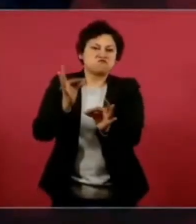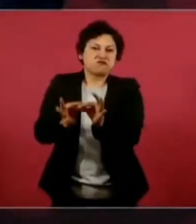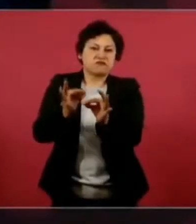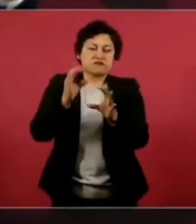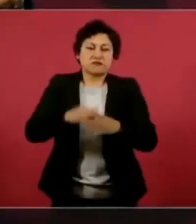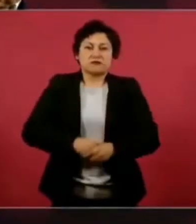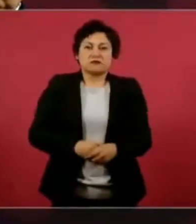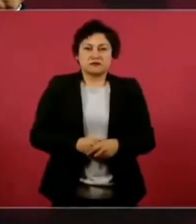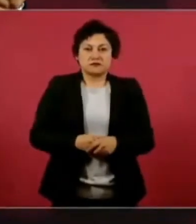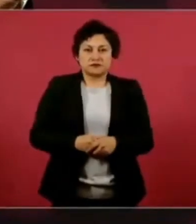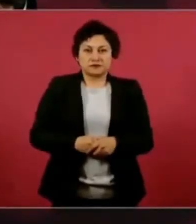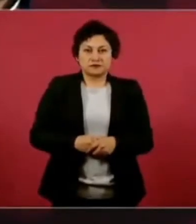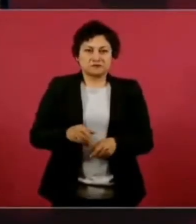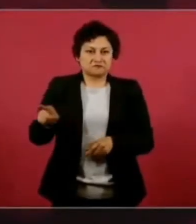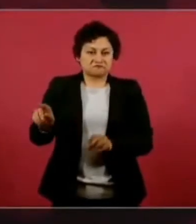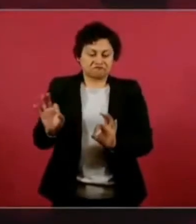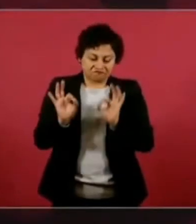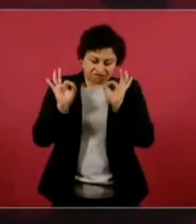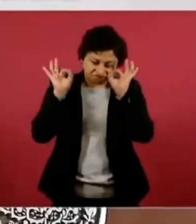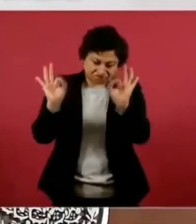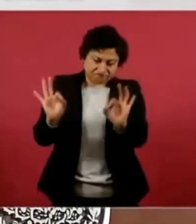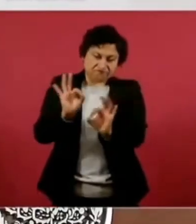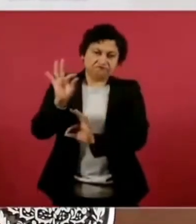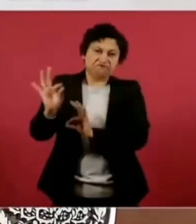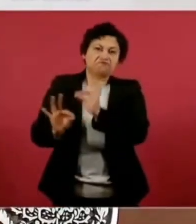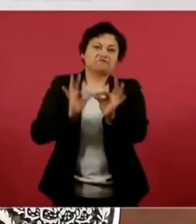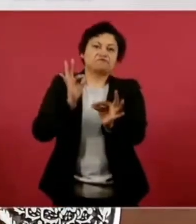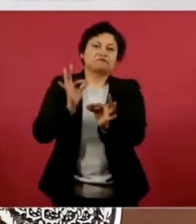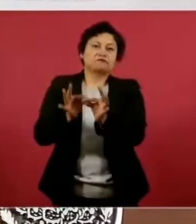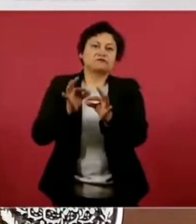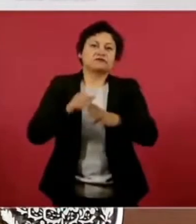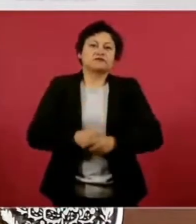un aeropuerto de primera,